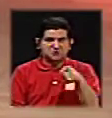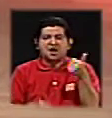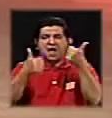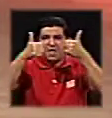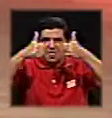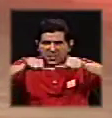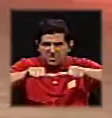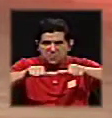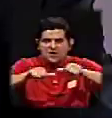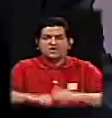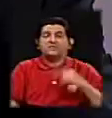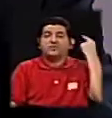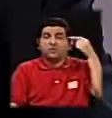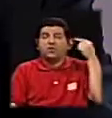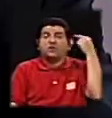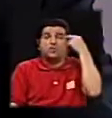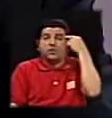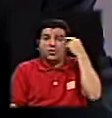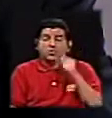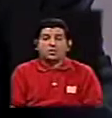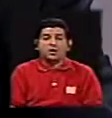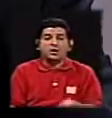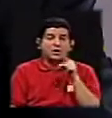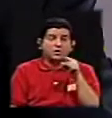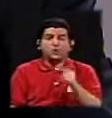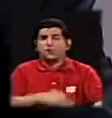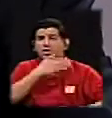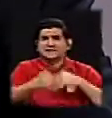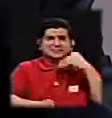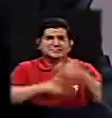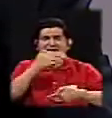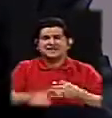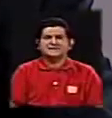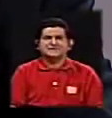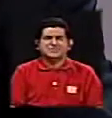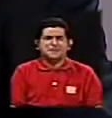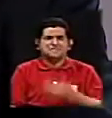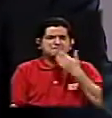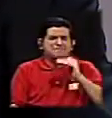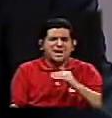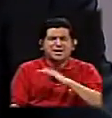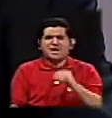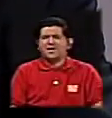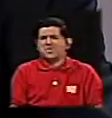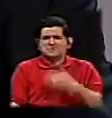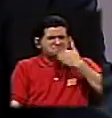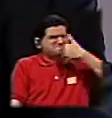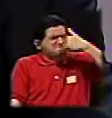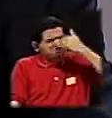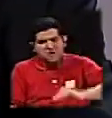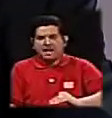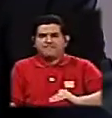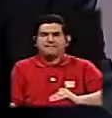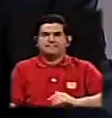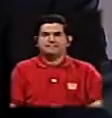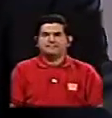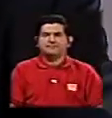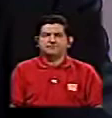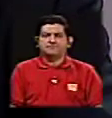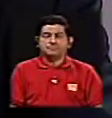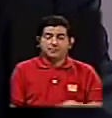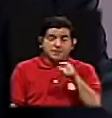en que este gobierno, su gestión es malo o muy malo. Y